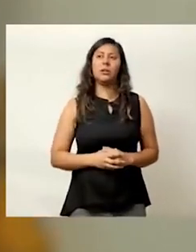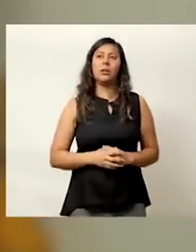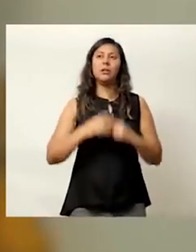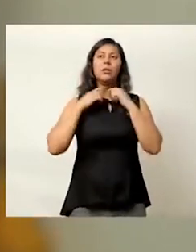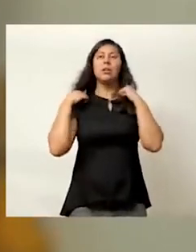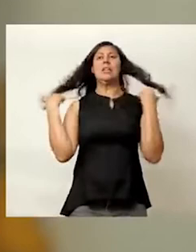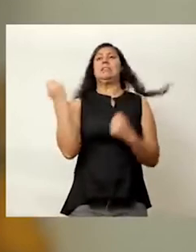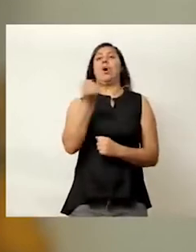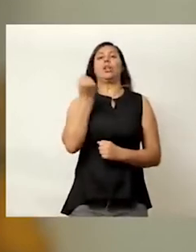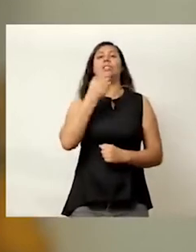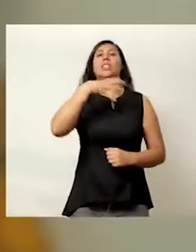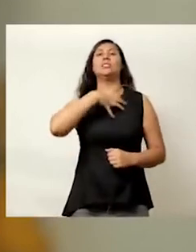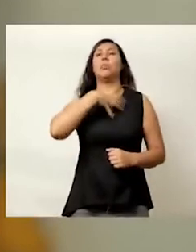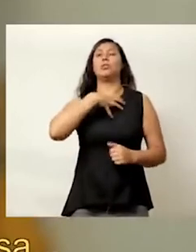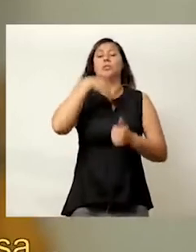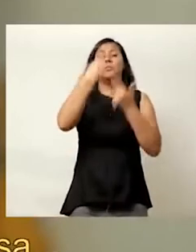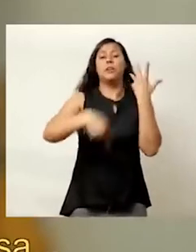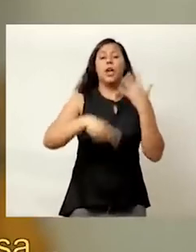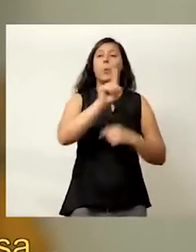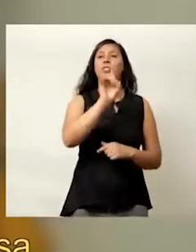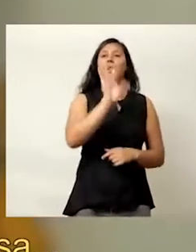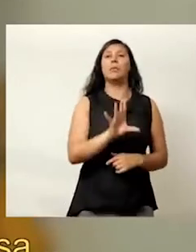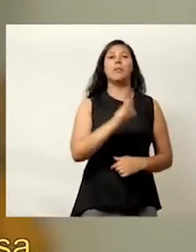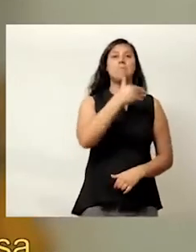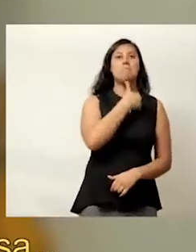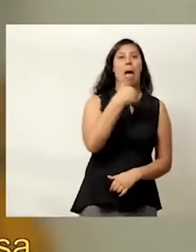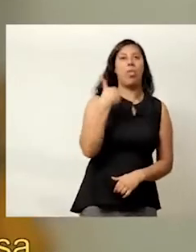poder trabajarlas desde las escuelas y desde otros espacios también, ¿no?